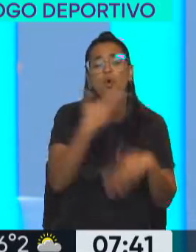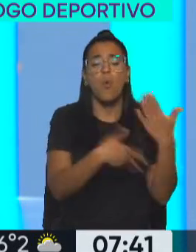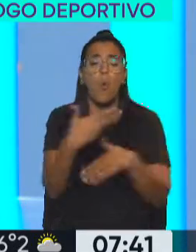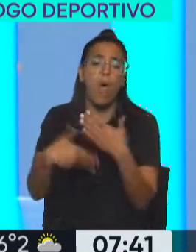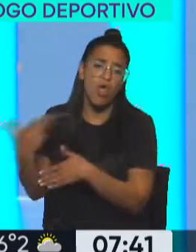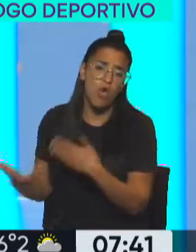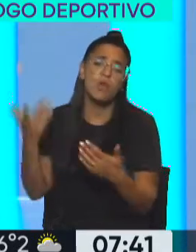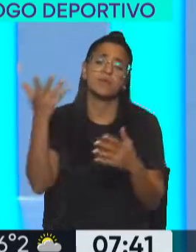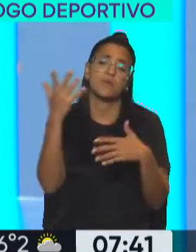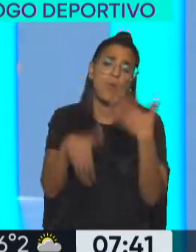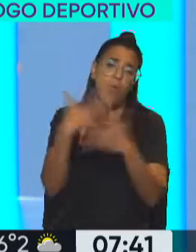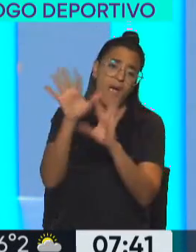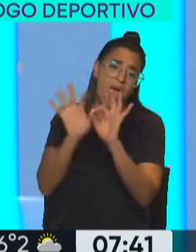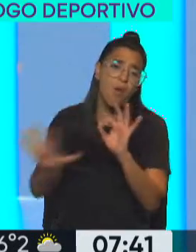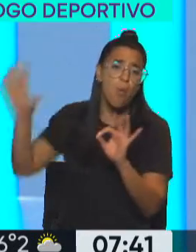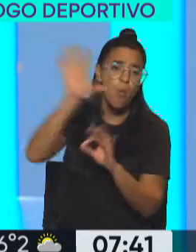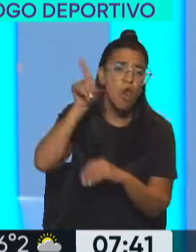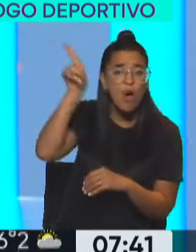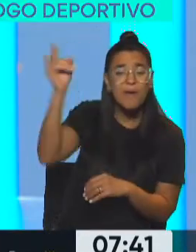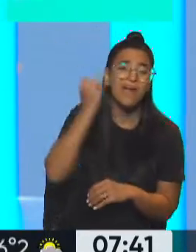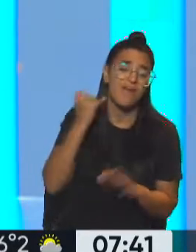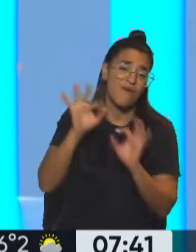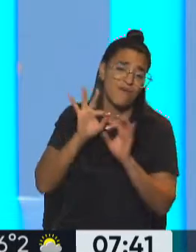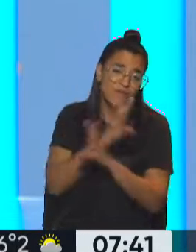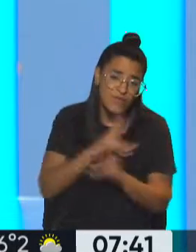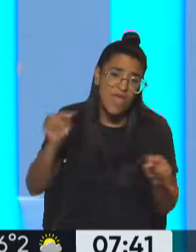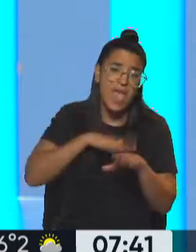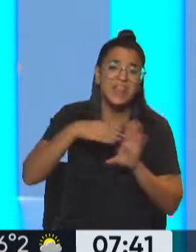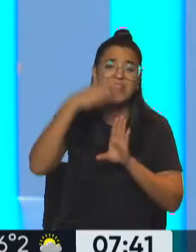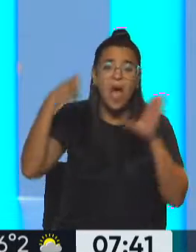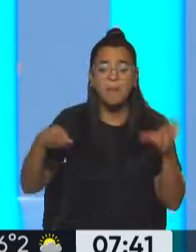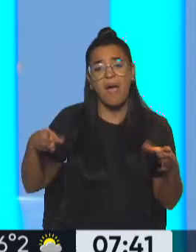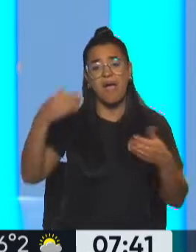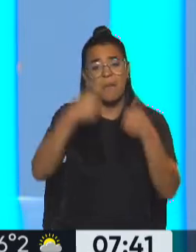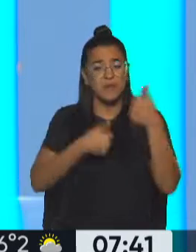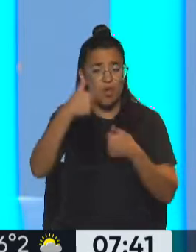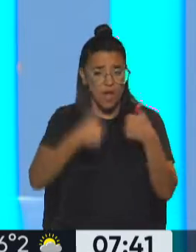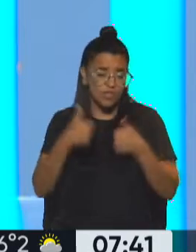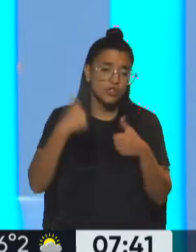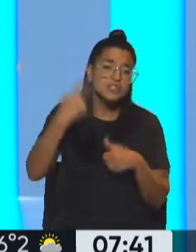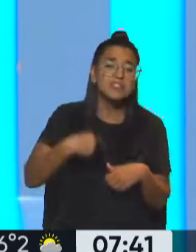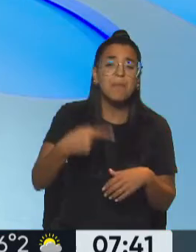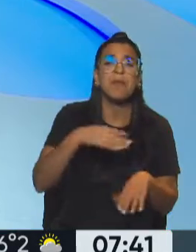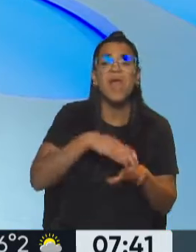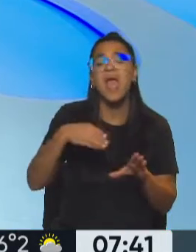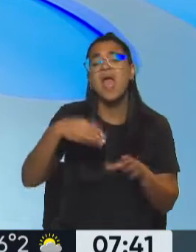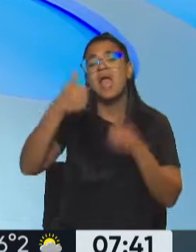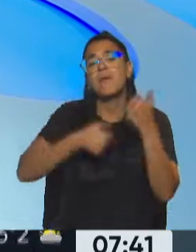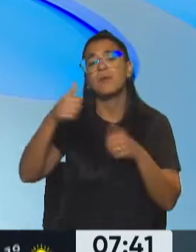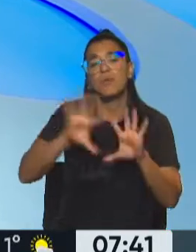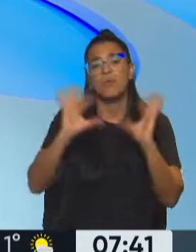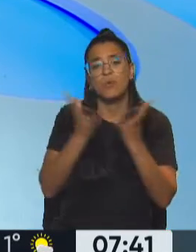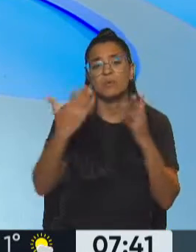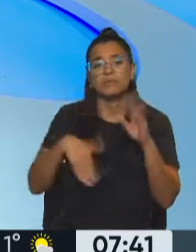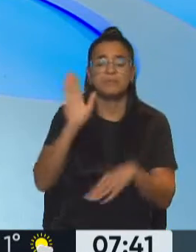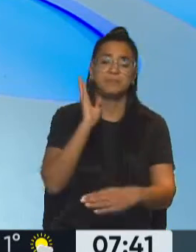selección juegan en Europa. En Europa está finalizando la etapa de un campeonato. Siempre los campeonatos mundiales se realizaron